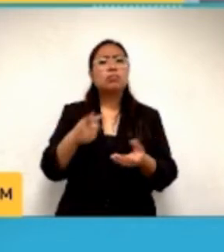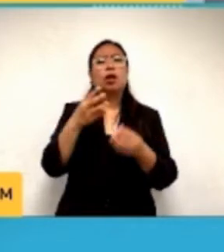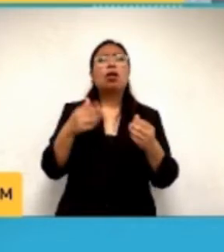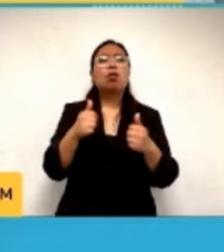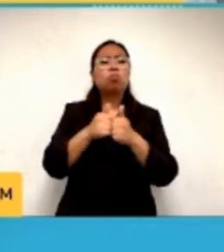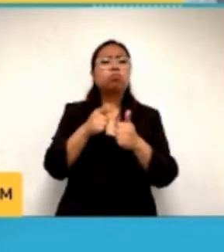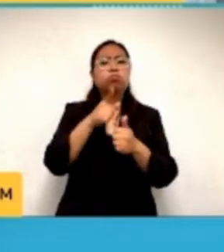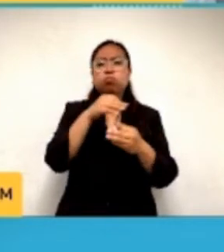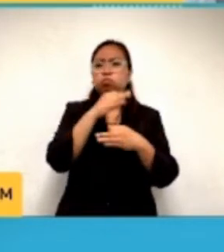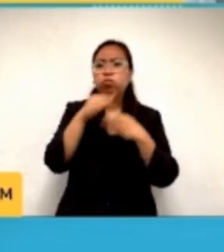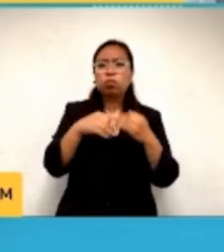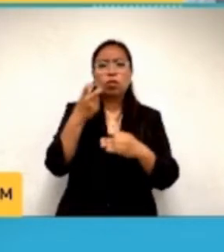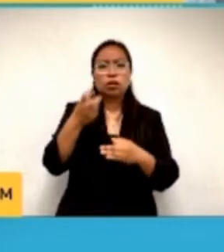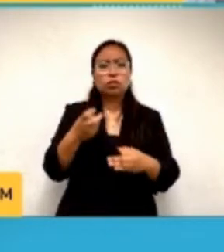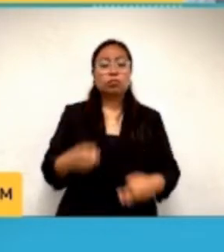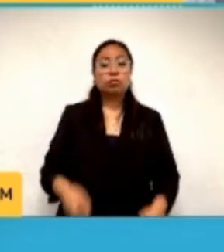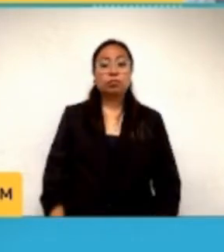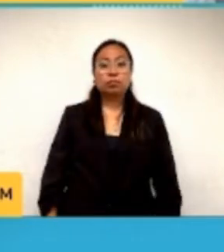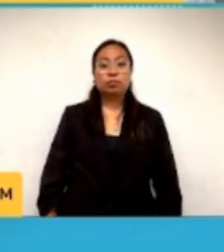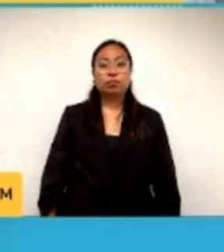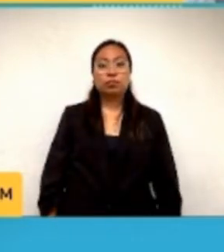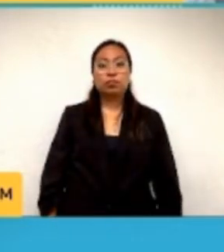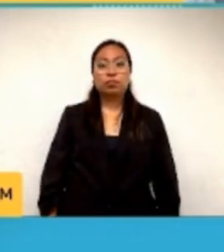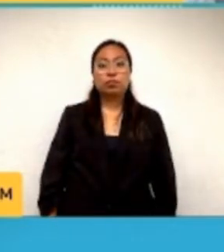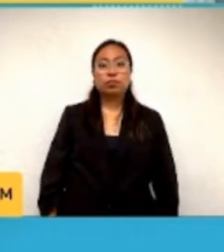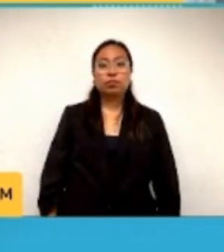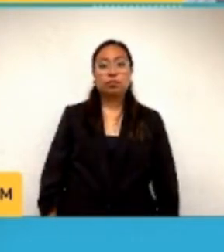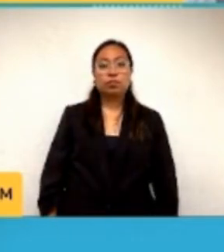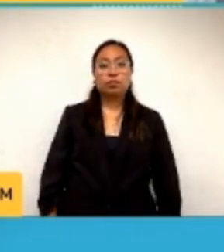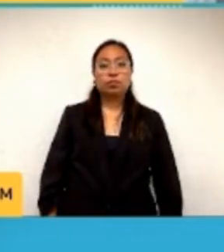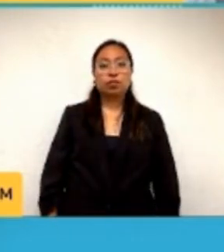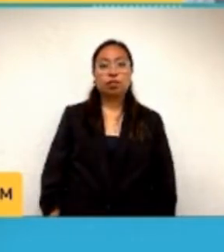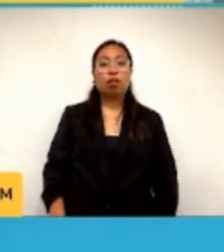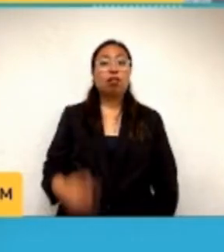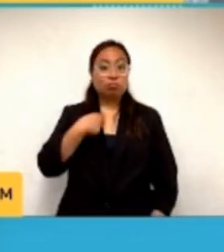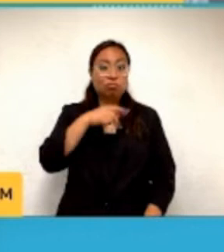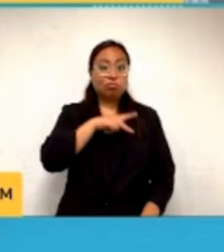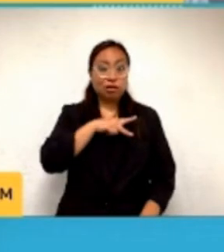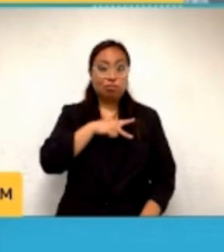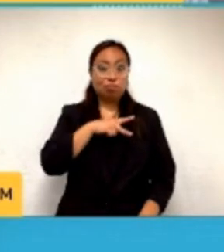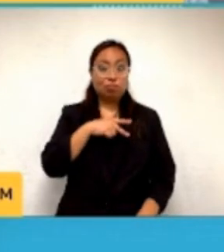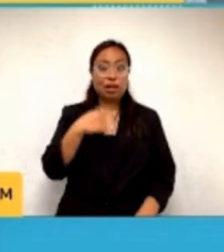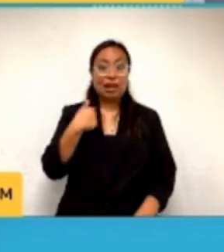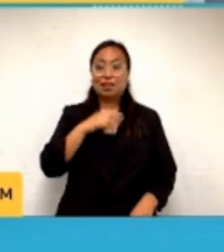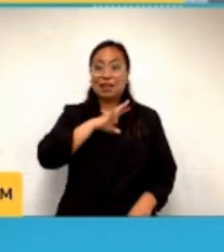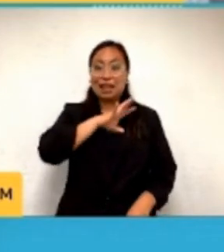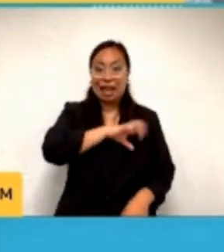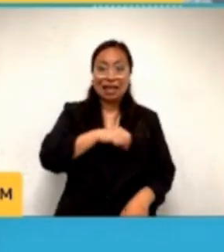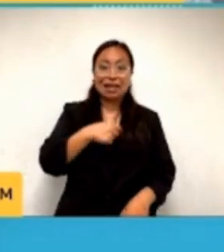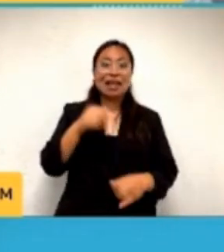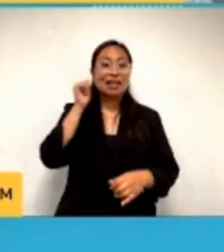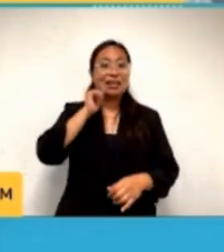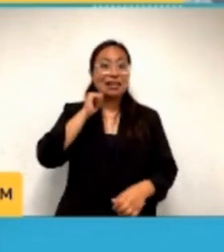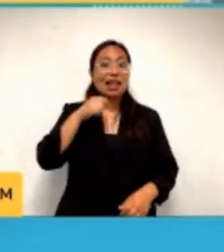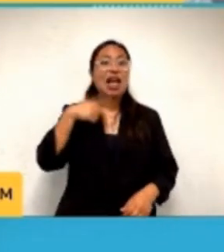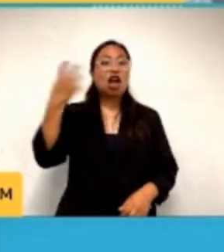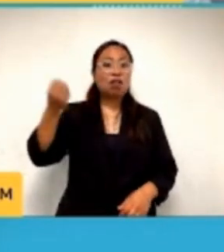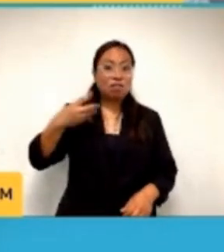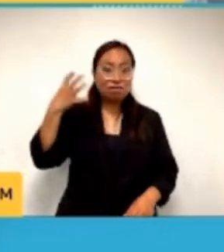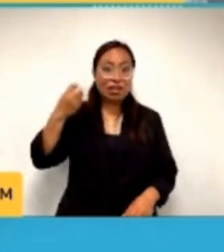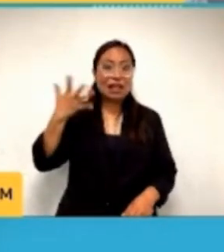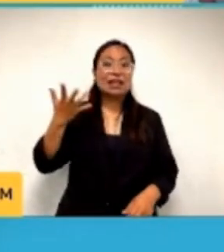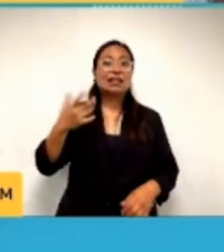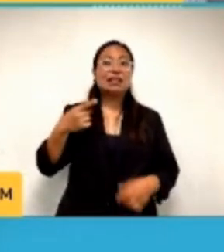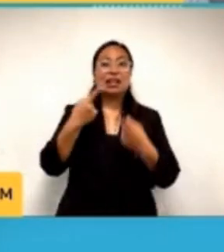construiste. Yo soy muy partidaria de crear eventos y foros, crear espacios